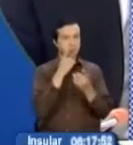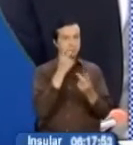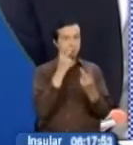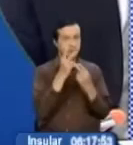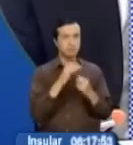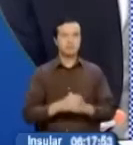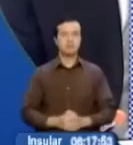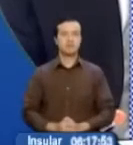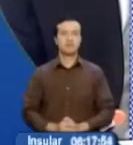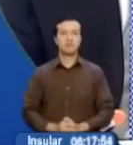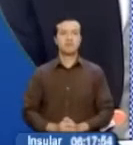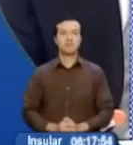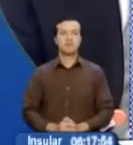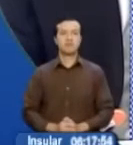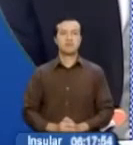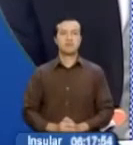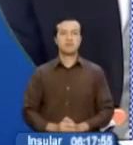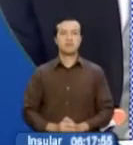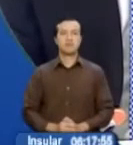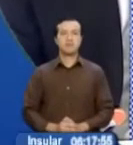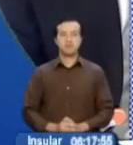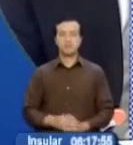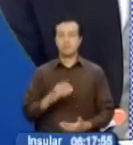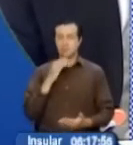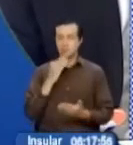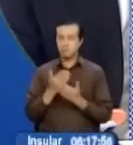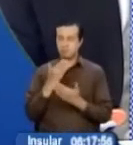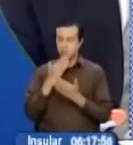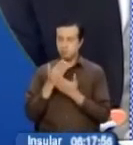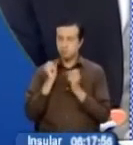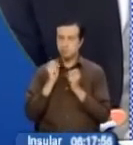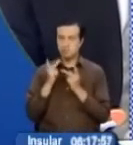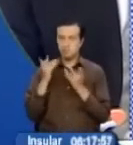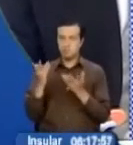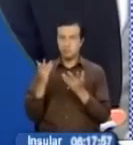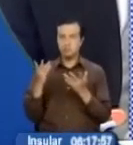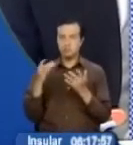verte. Gracias, gracias por la oportunidad. Igualmente.